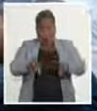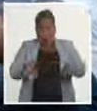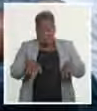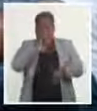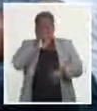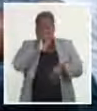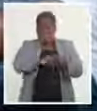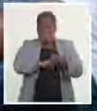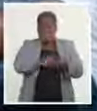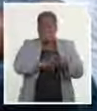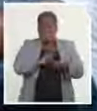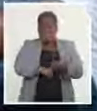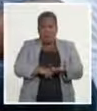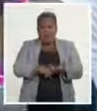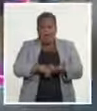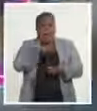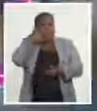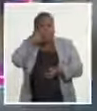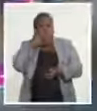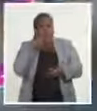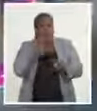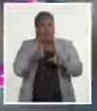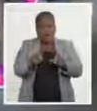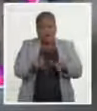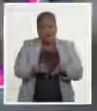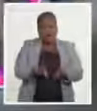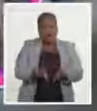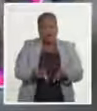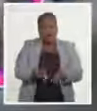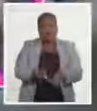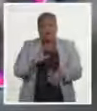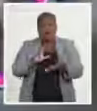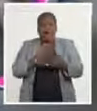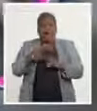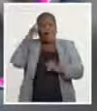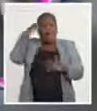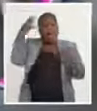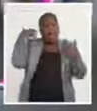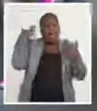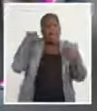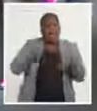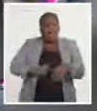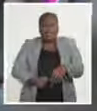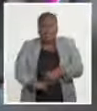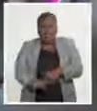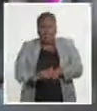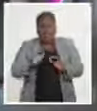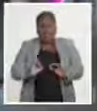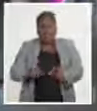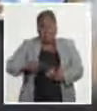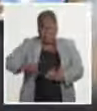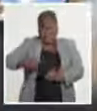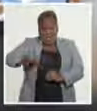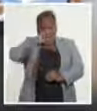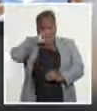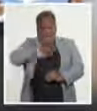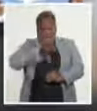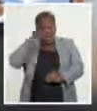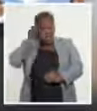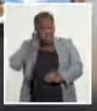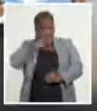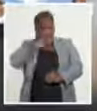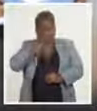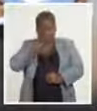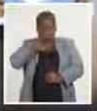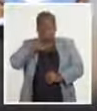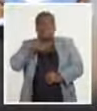padres convirtieron a los teléfonos y computadoras en medios de entretenimiento de sus hijos. Cada vez son más los niños y niñas que tienen perfiles